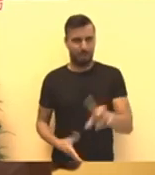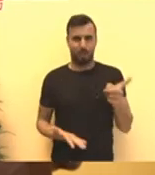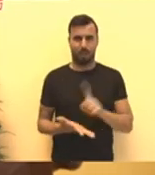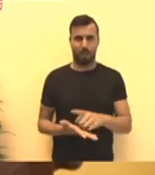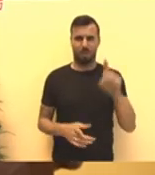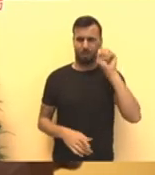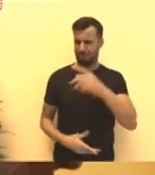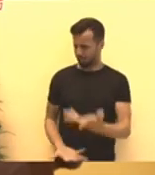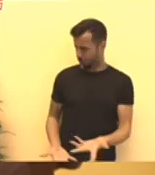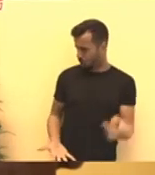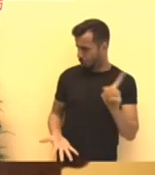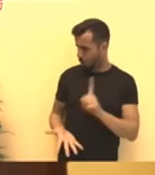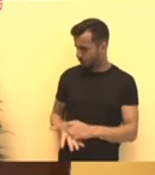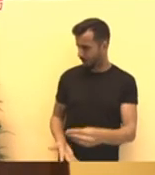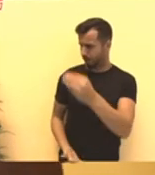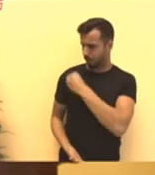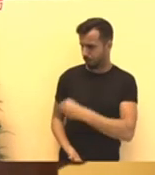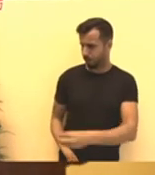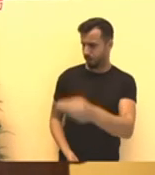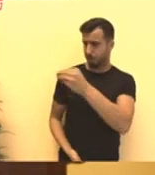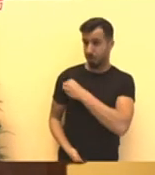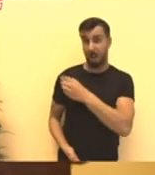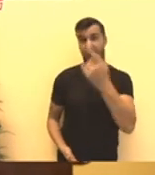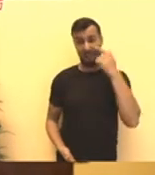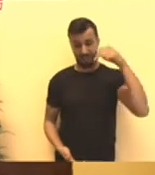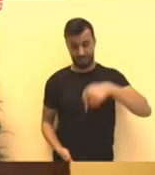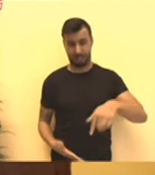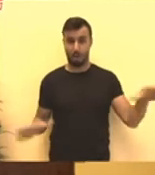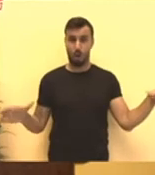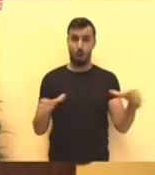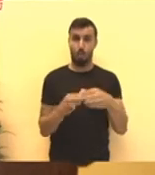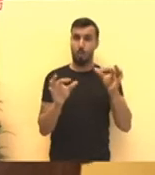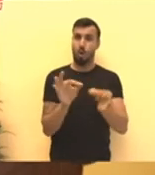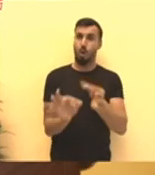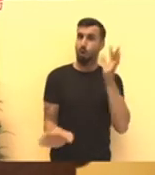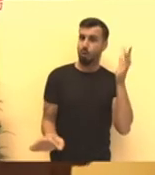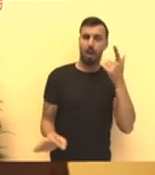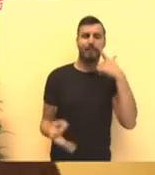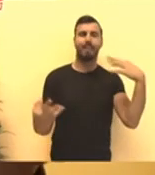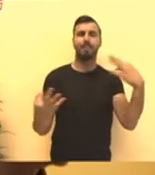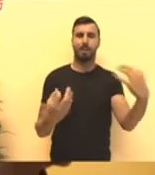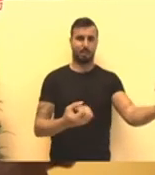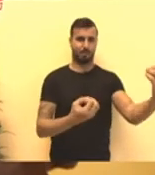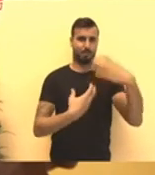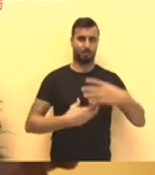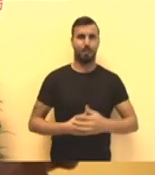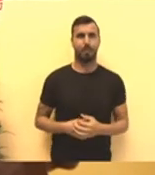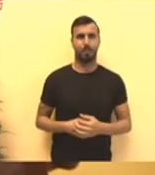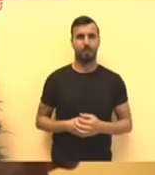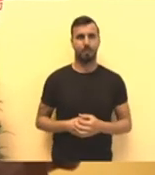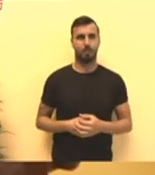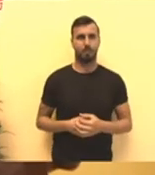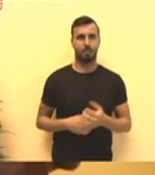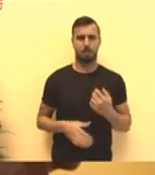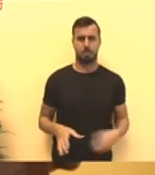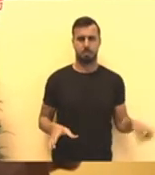quieres hacerlo otra vez? Digo, hombre, es que a lo mejor tuve suerte en este grupo. Voy con otro grupo a ver qué pasa. Y descubrí exactamente